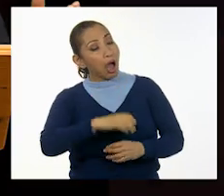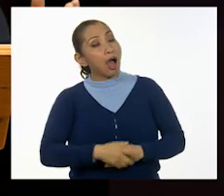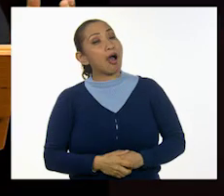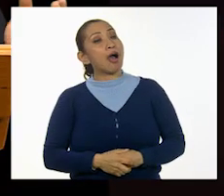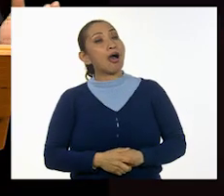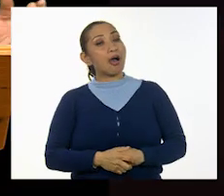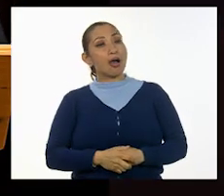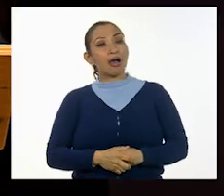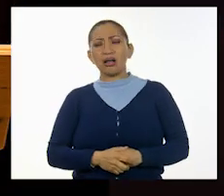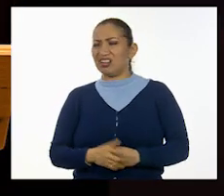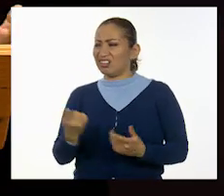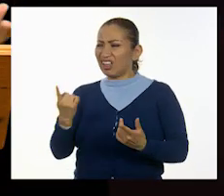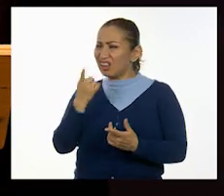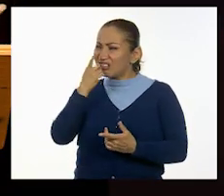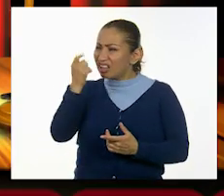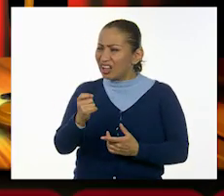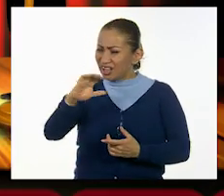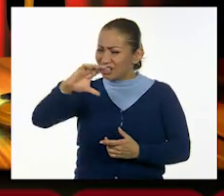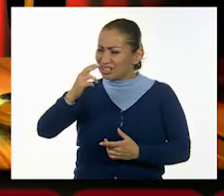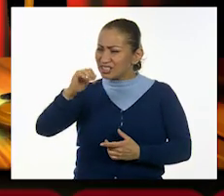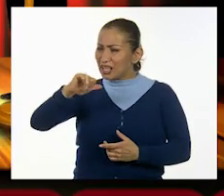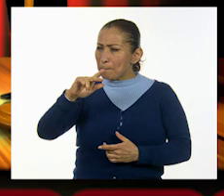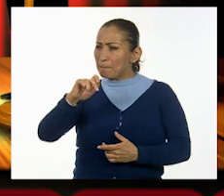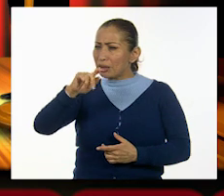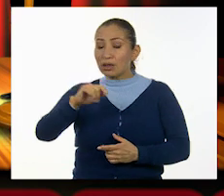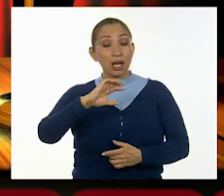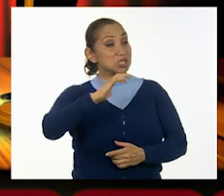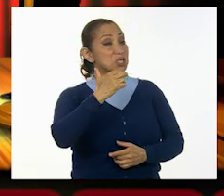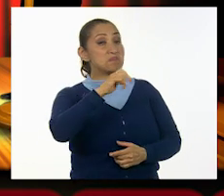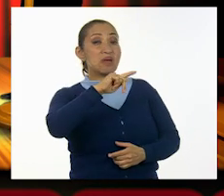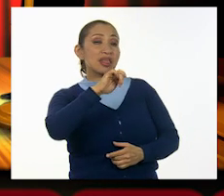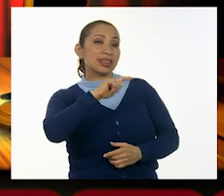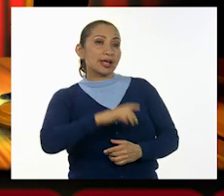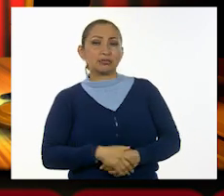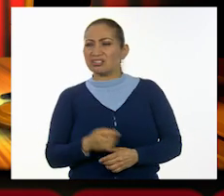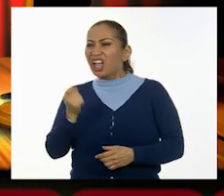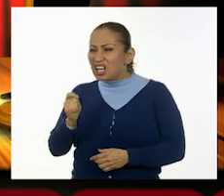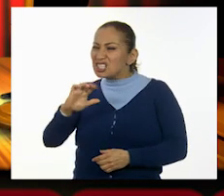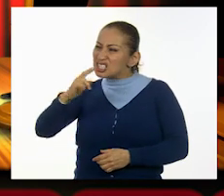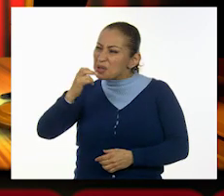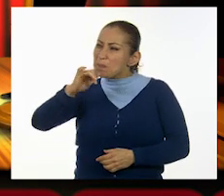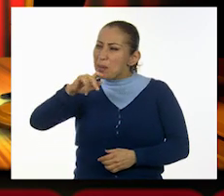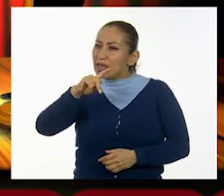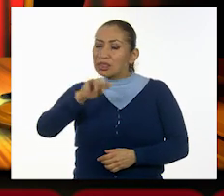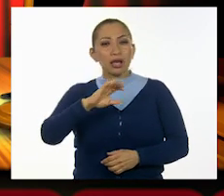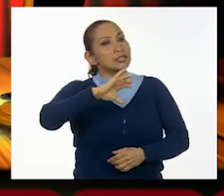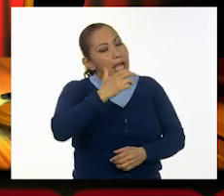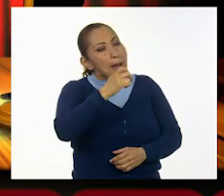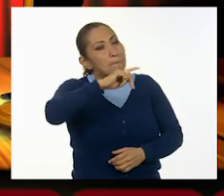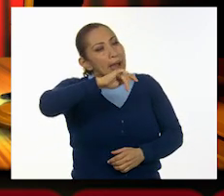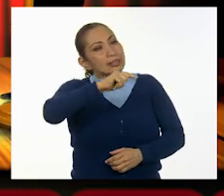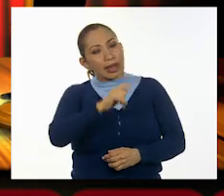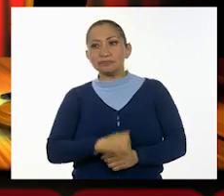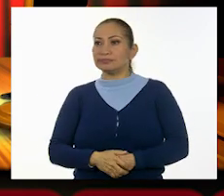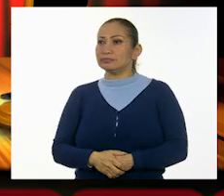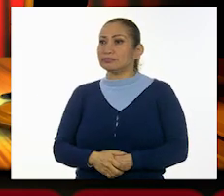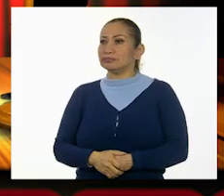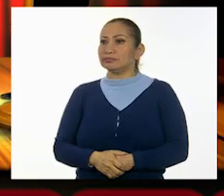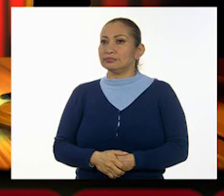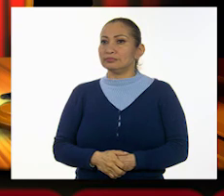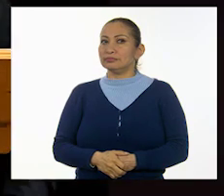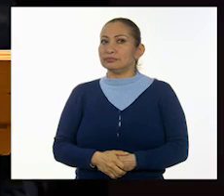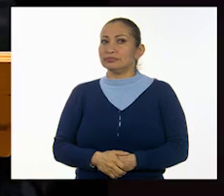chámpata, ¿Qué quiere decir chámpata? chímpete, ¿Y qué quiere decir chímpete? chámpata.